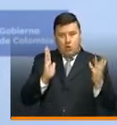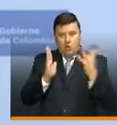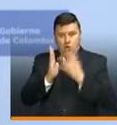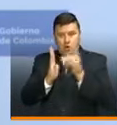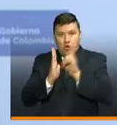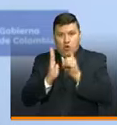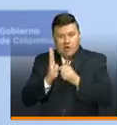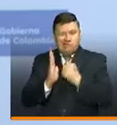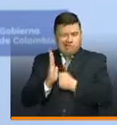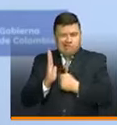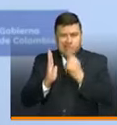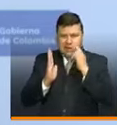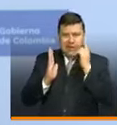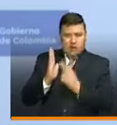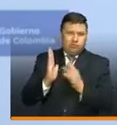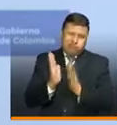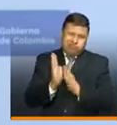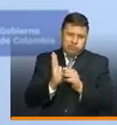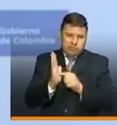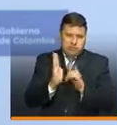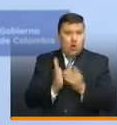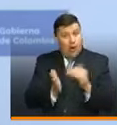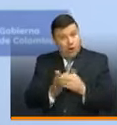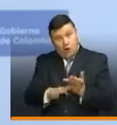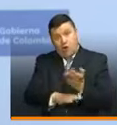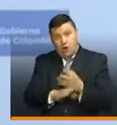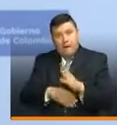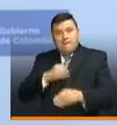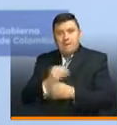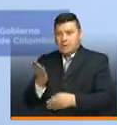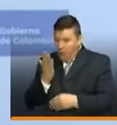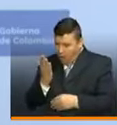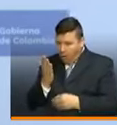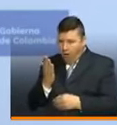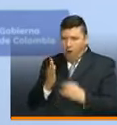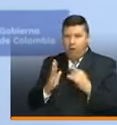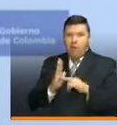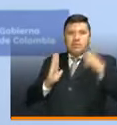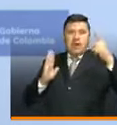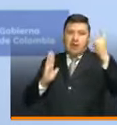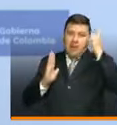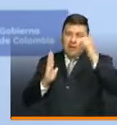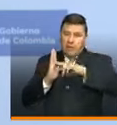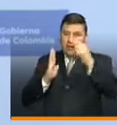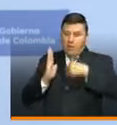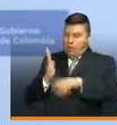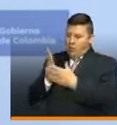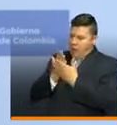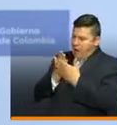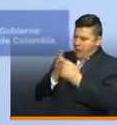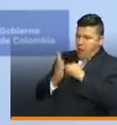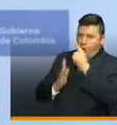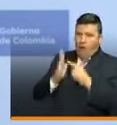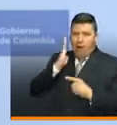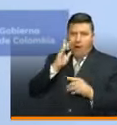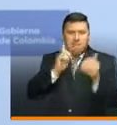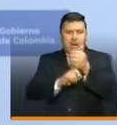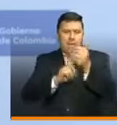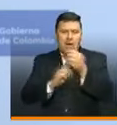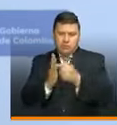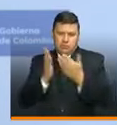Felicitamos y reconocemos esta iniciativa, que de nuevo es un complemento para esa tecnología inteligente que necesitamos para poder identificar y